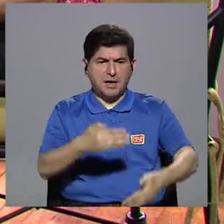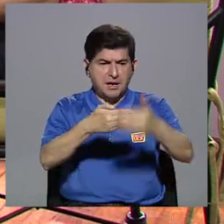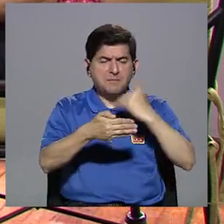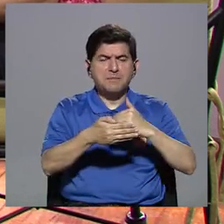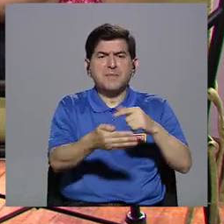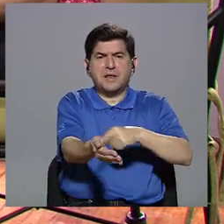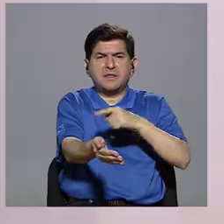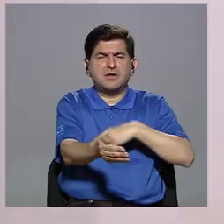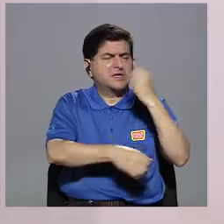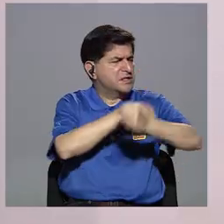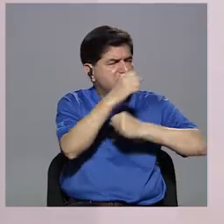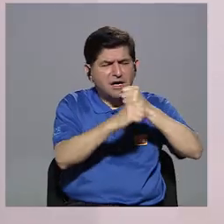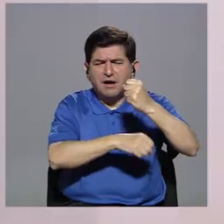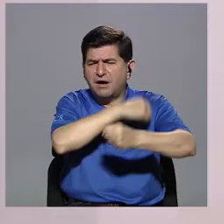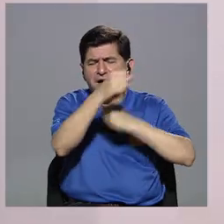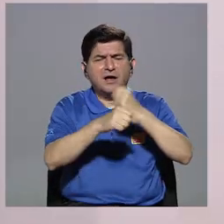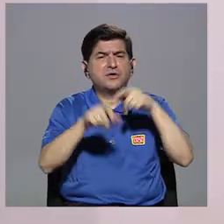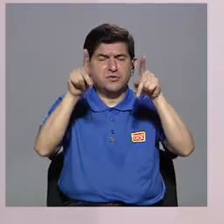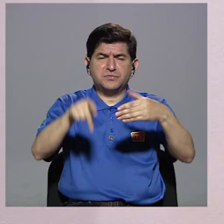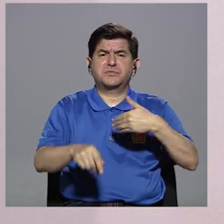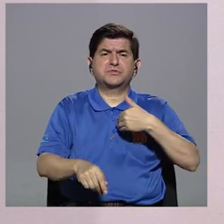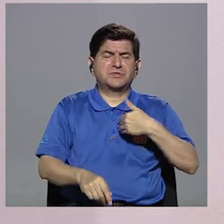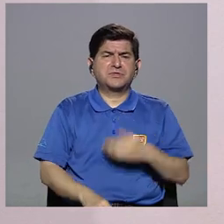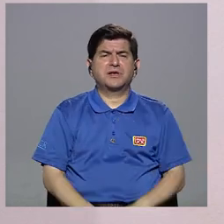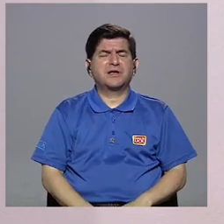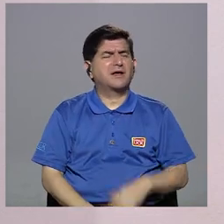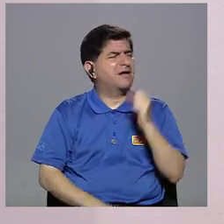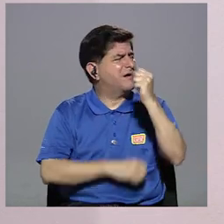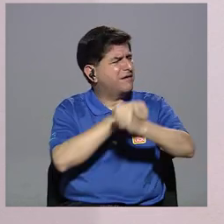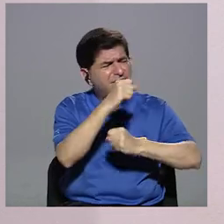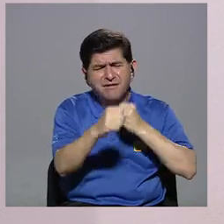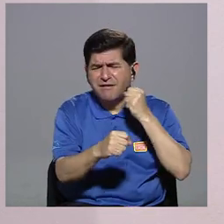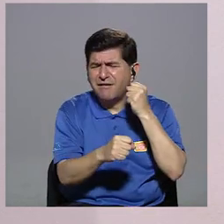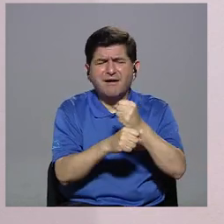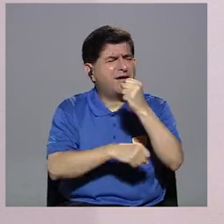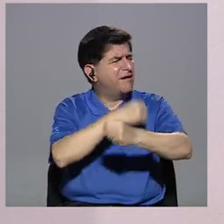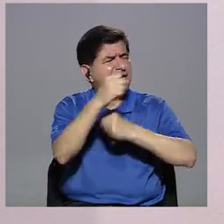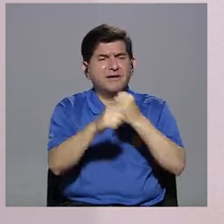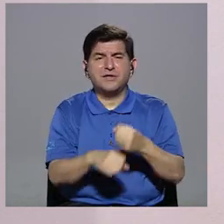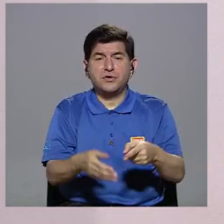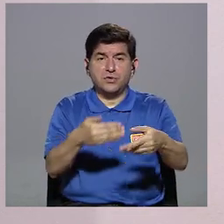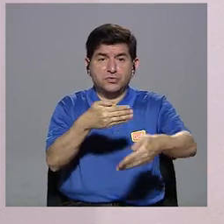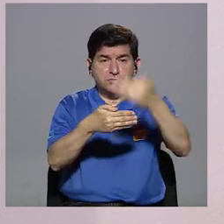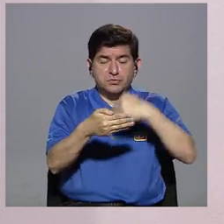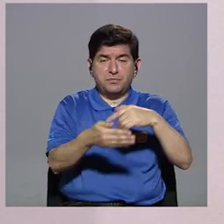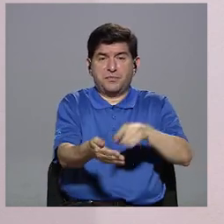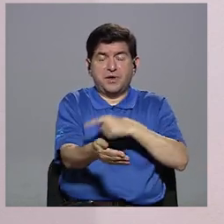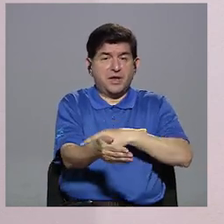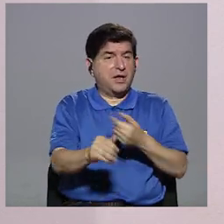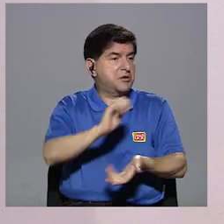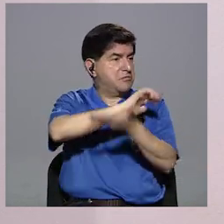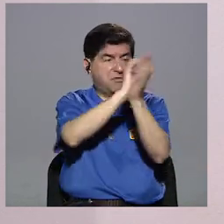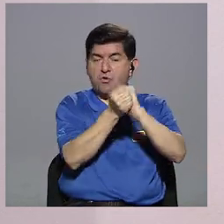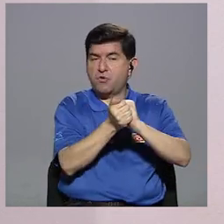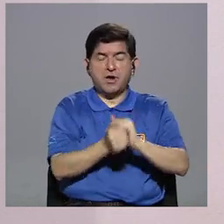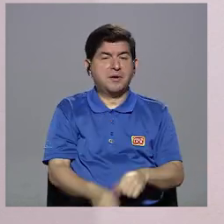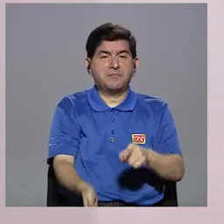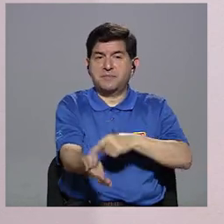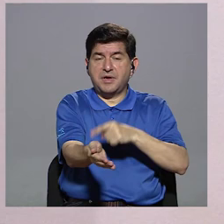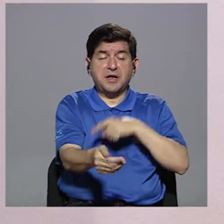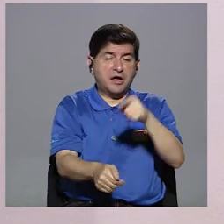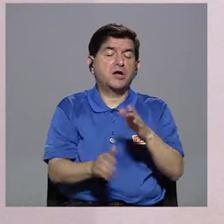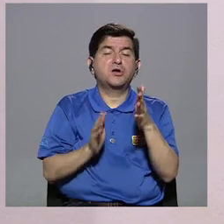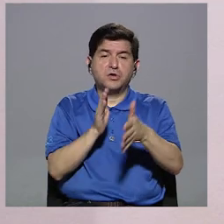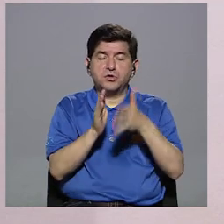la perdí diabetes por años yo tengo pacientes que tienen décadas de ser pre diabéticos que no han pasado a la diabetes